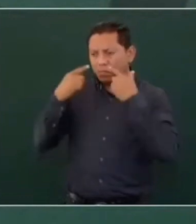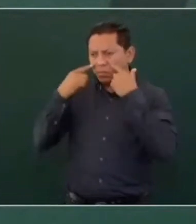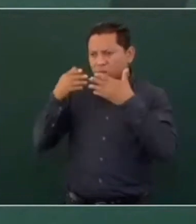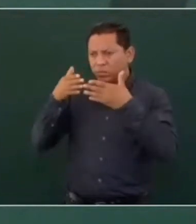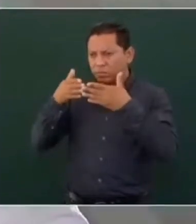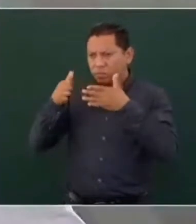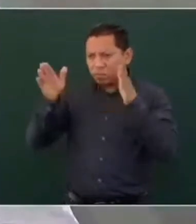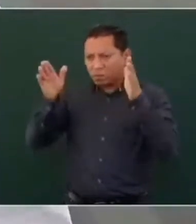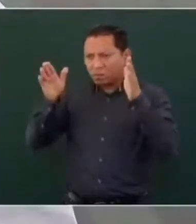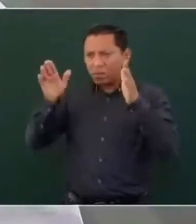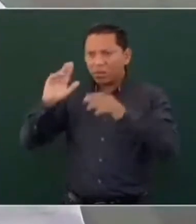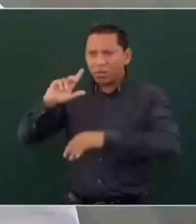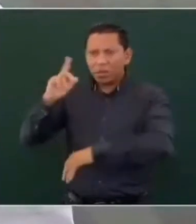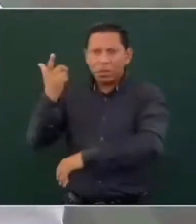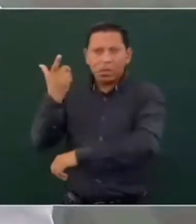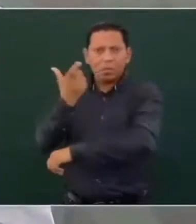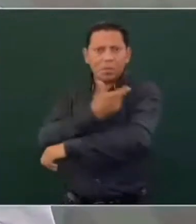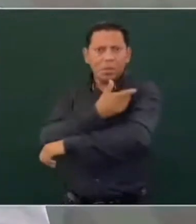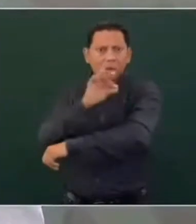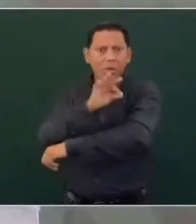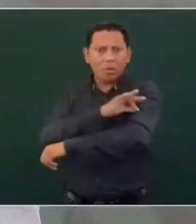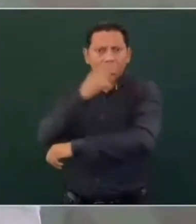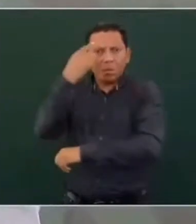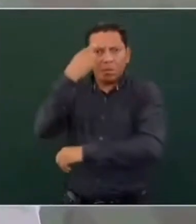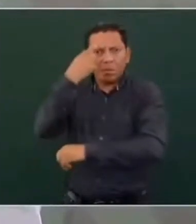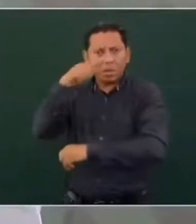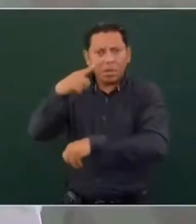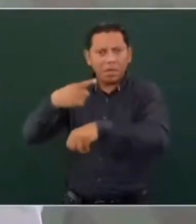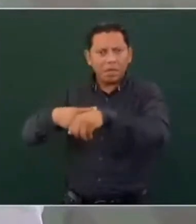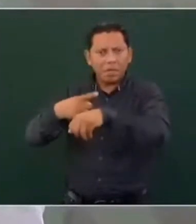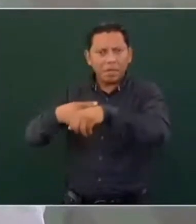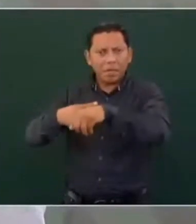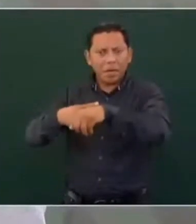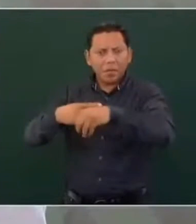la vacuna para la viruela?